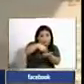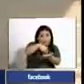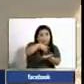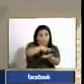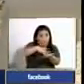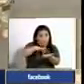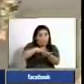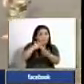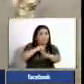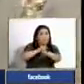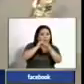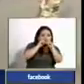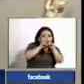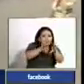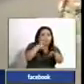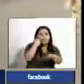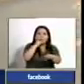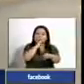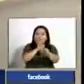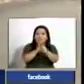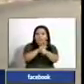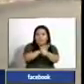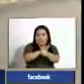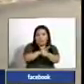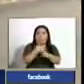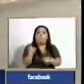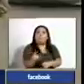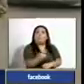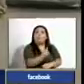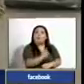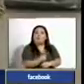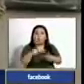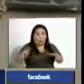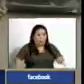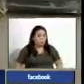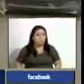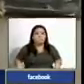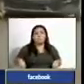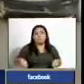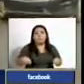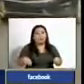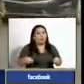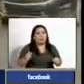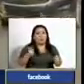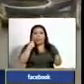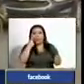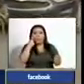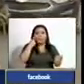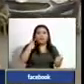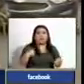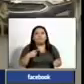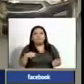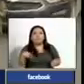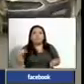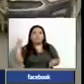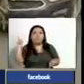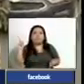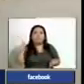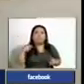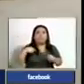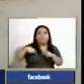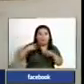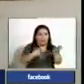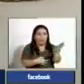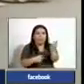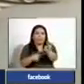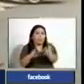la propagación del coronavirus. Muchas personas con maleta en mano no pudieron justificar la razón de su circulación